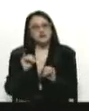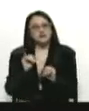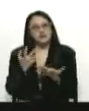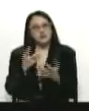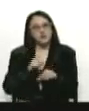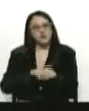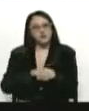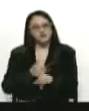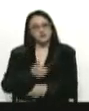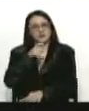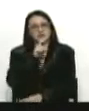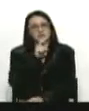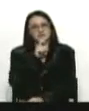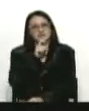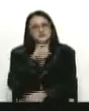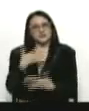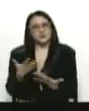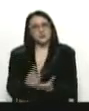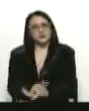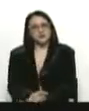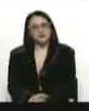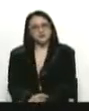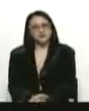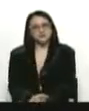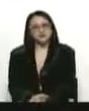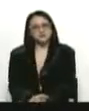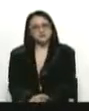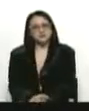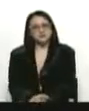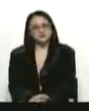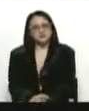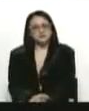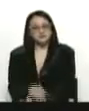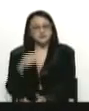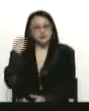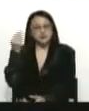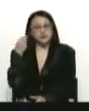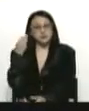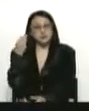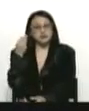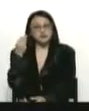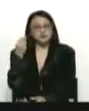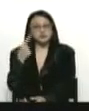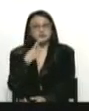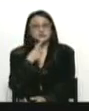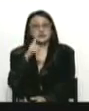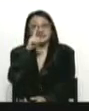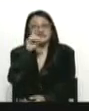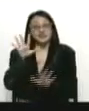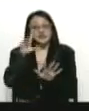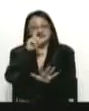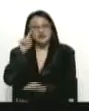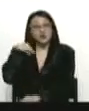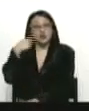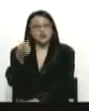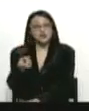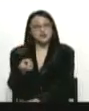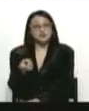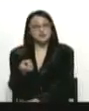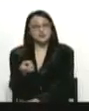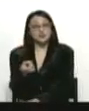más complicado, más difícil. Yo creo que pudiéramos decir 10 años después que han sido